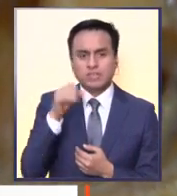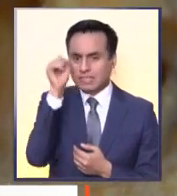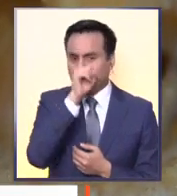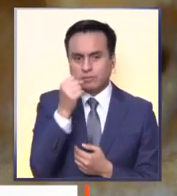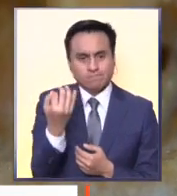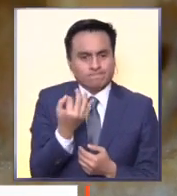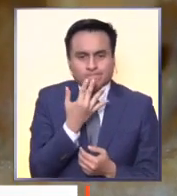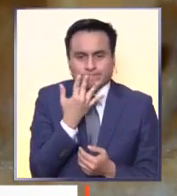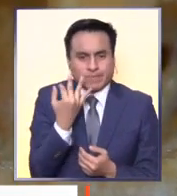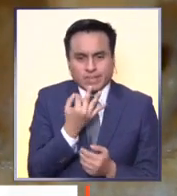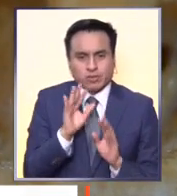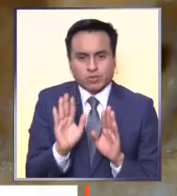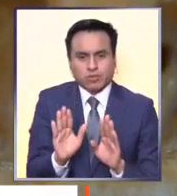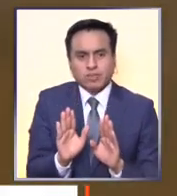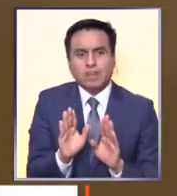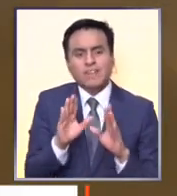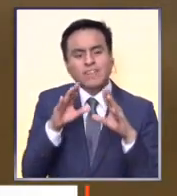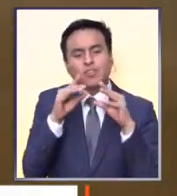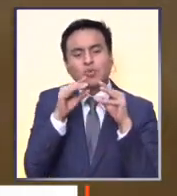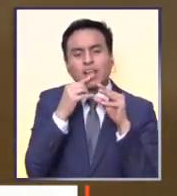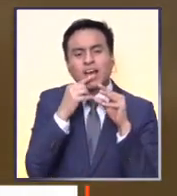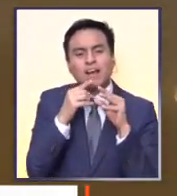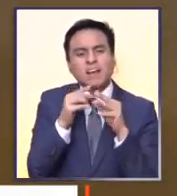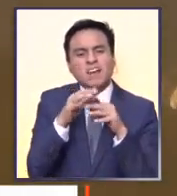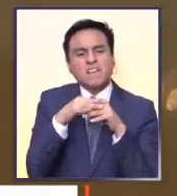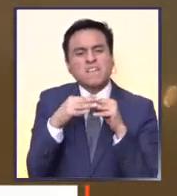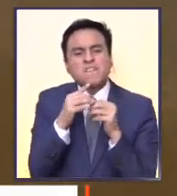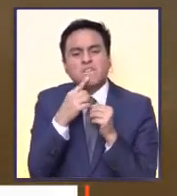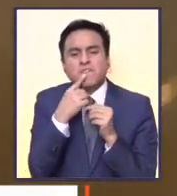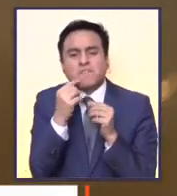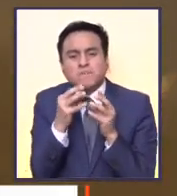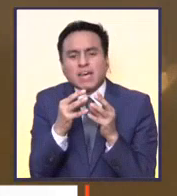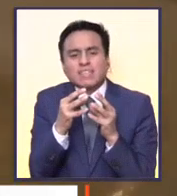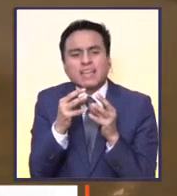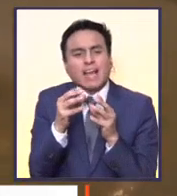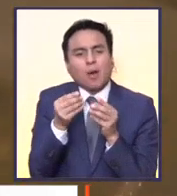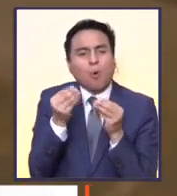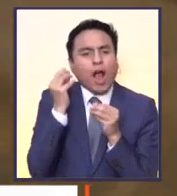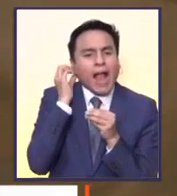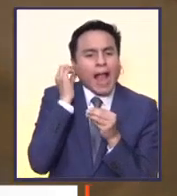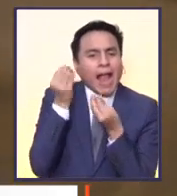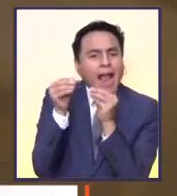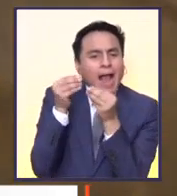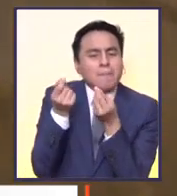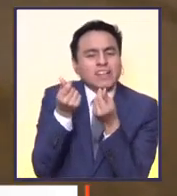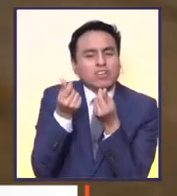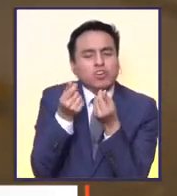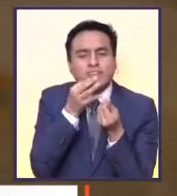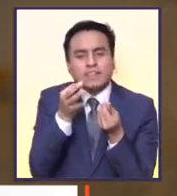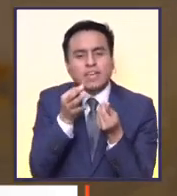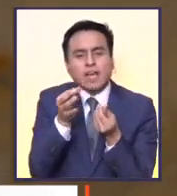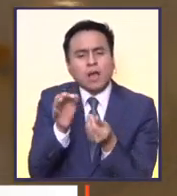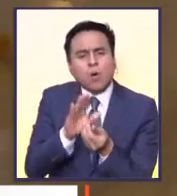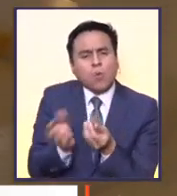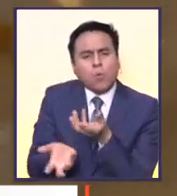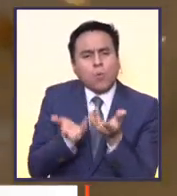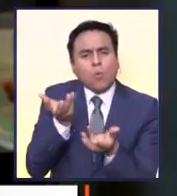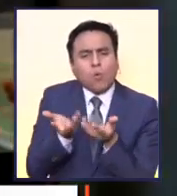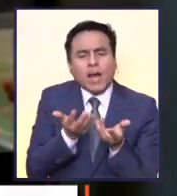rico y tiene una textura un poquito más fibrosa, podría decirse, por el cartílago que, si bien lo cocinan durante mucho tiempo, se